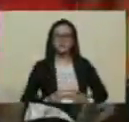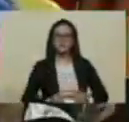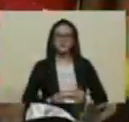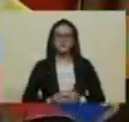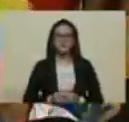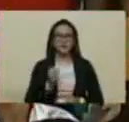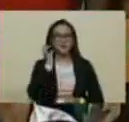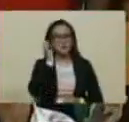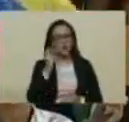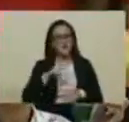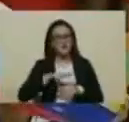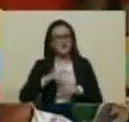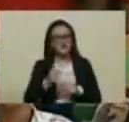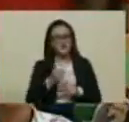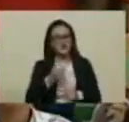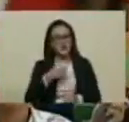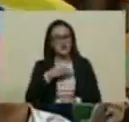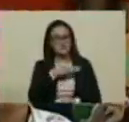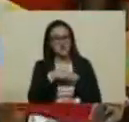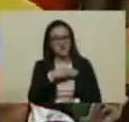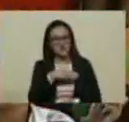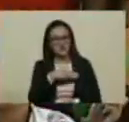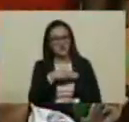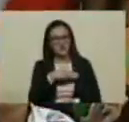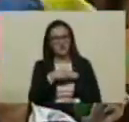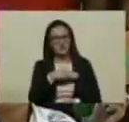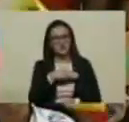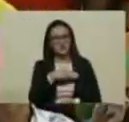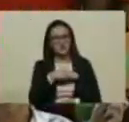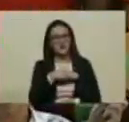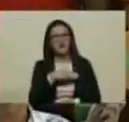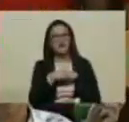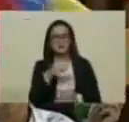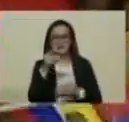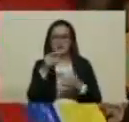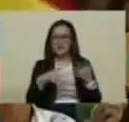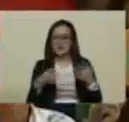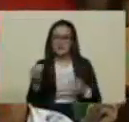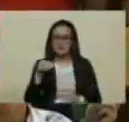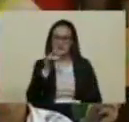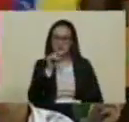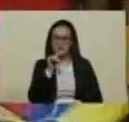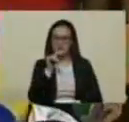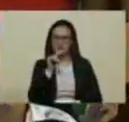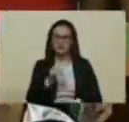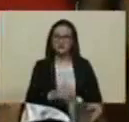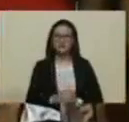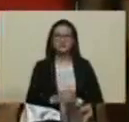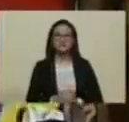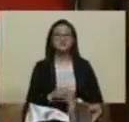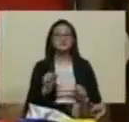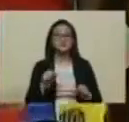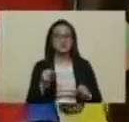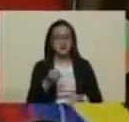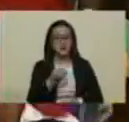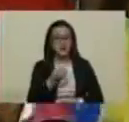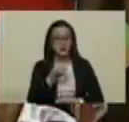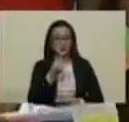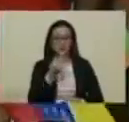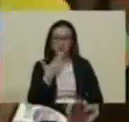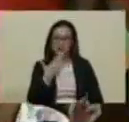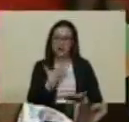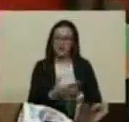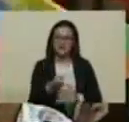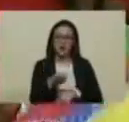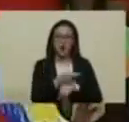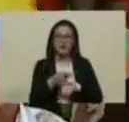Rosángela Orozco, la viceministra, que le dé más detalles de esta hermosa escuela. Sí, bueno, muchísimas gracias al gobernador y a